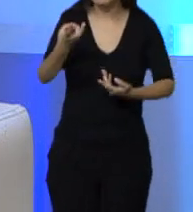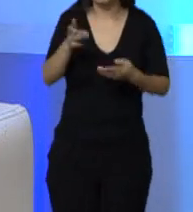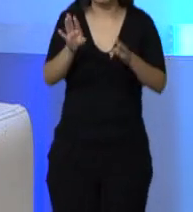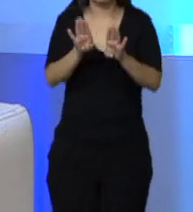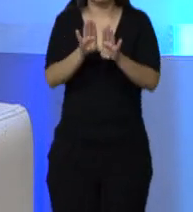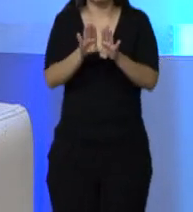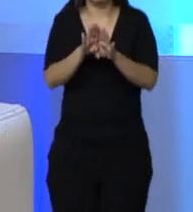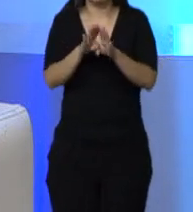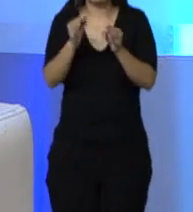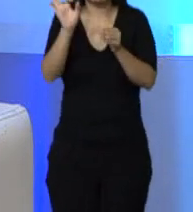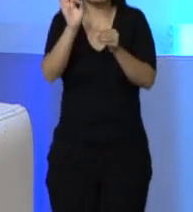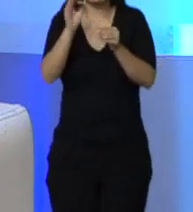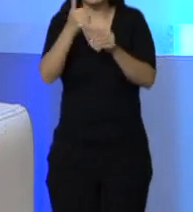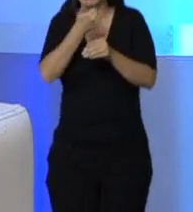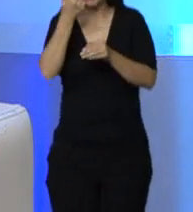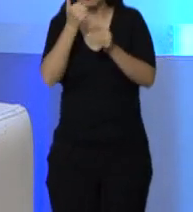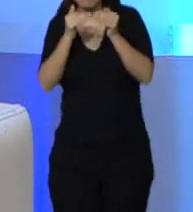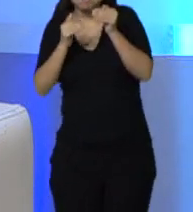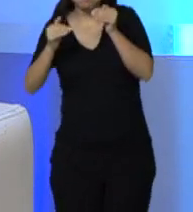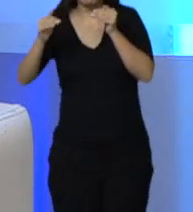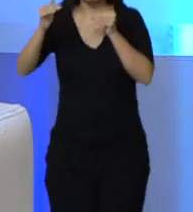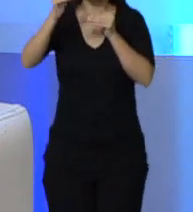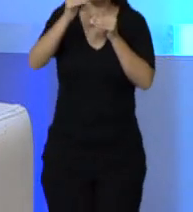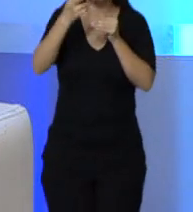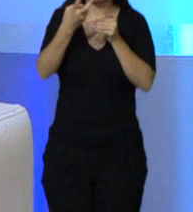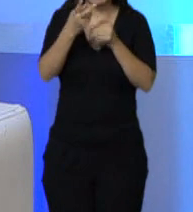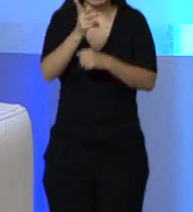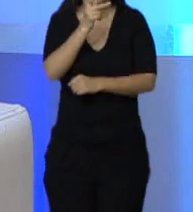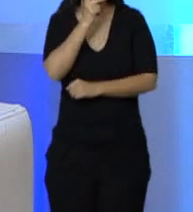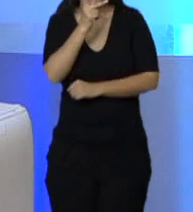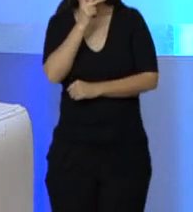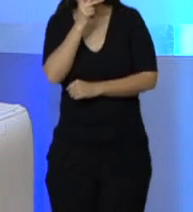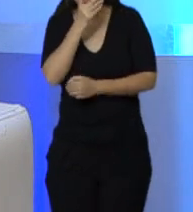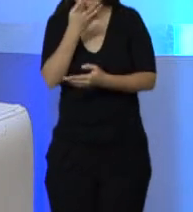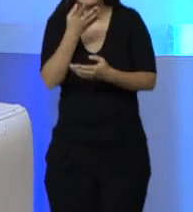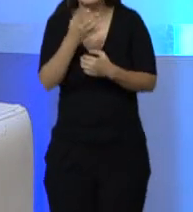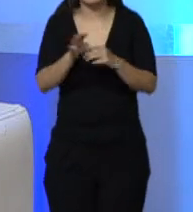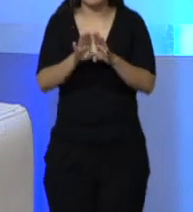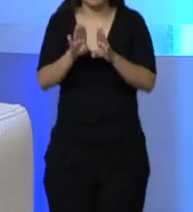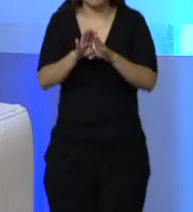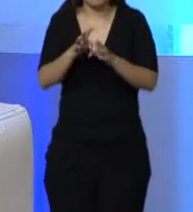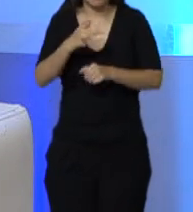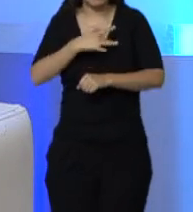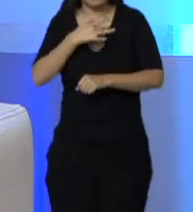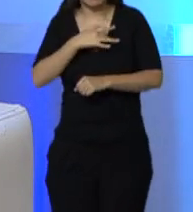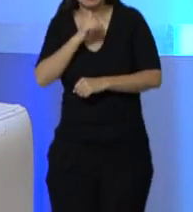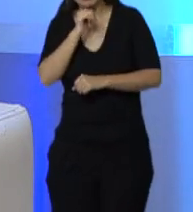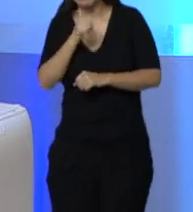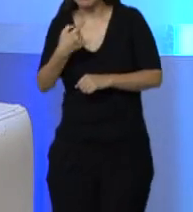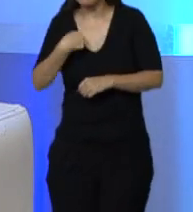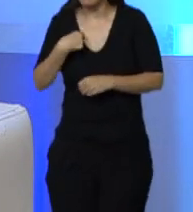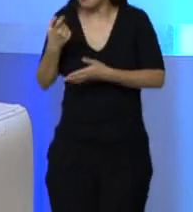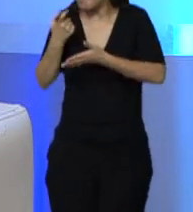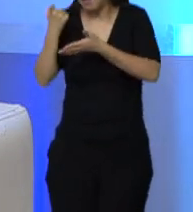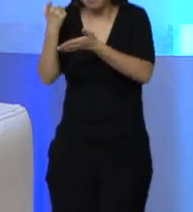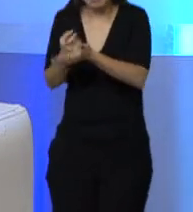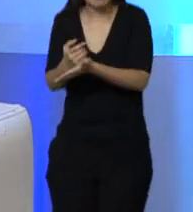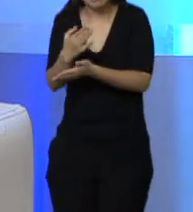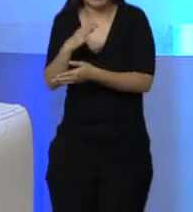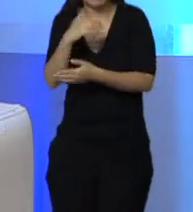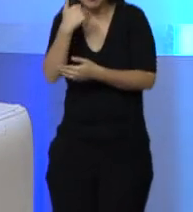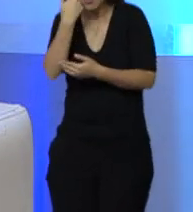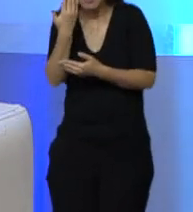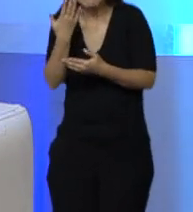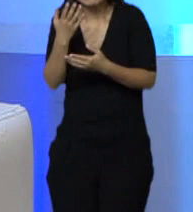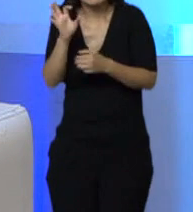entonces los padres hay que tomarlo en cuenta no es que sean insensibles de que hay bueno pues yo no quiero pagar un hijo la persona escrita